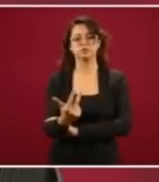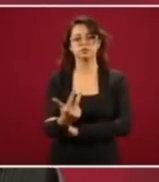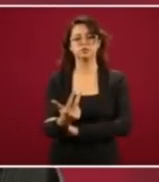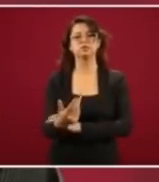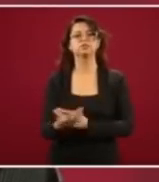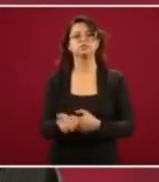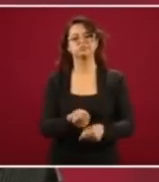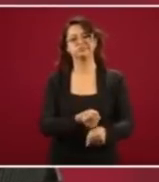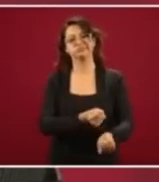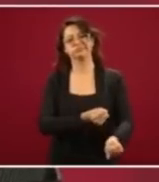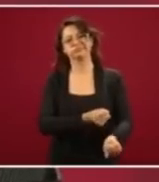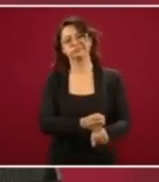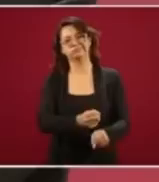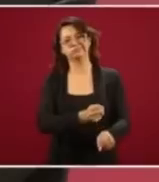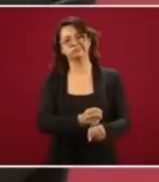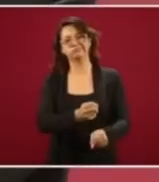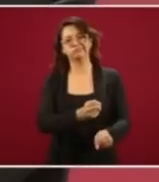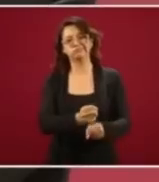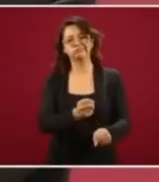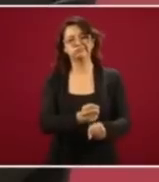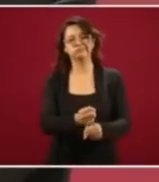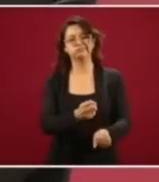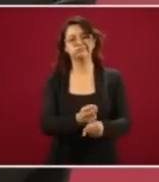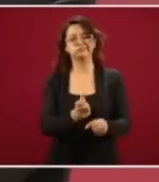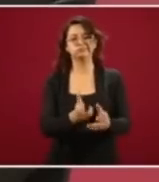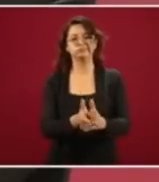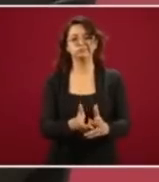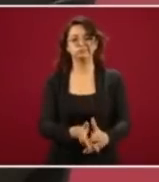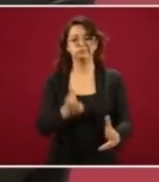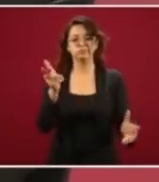y asesinado en la ciudad de él,